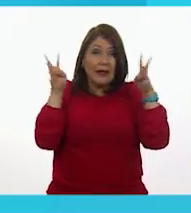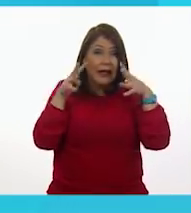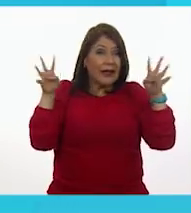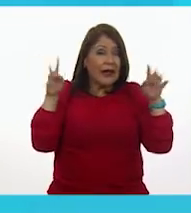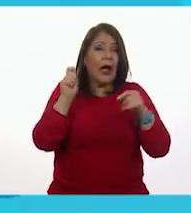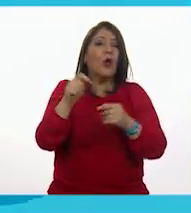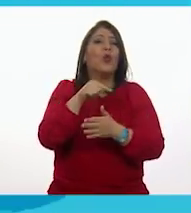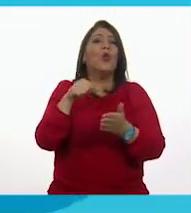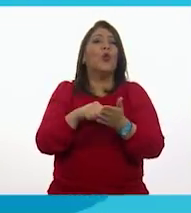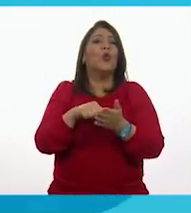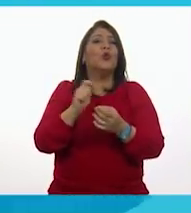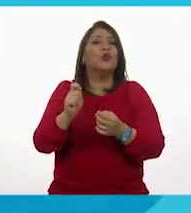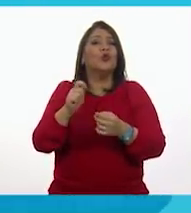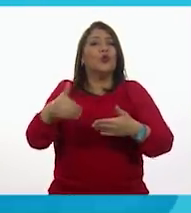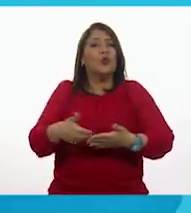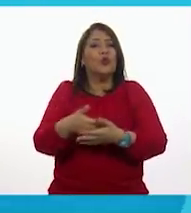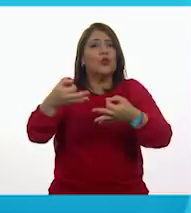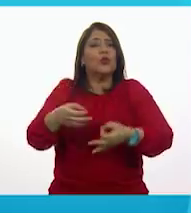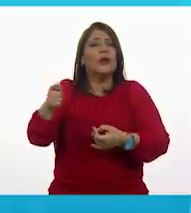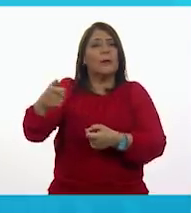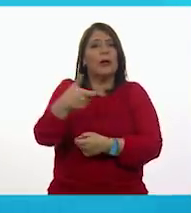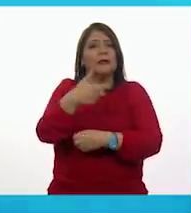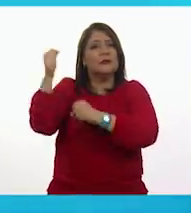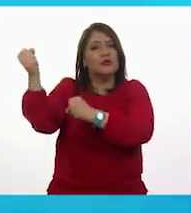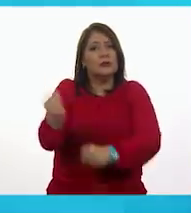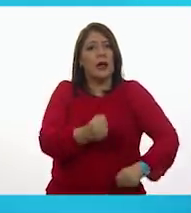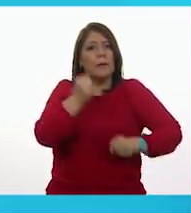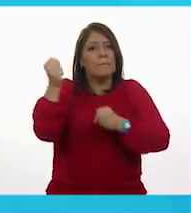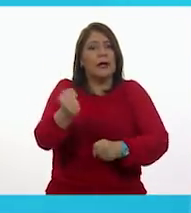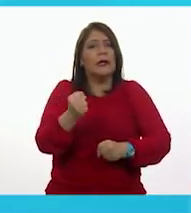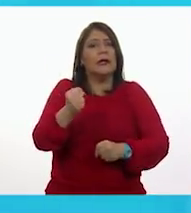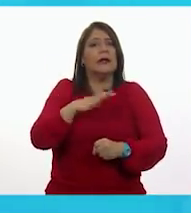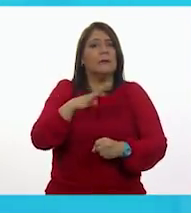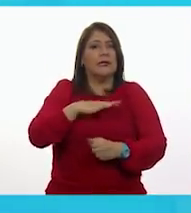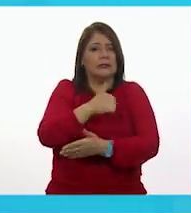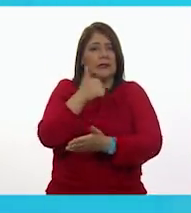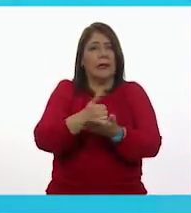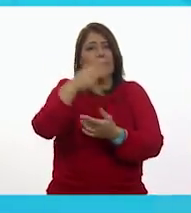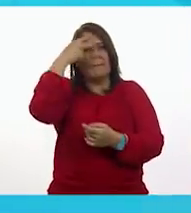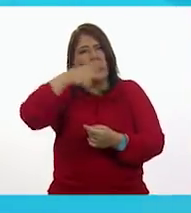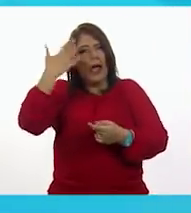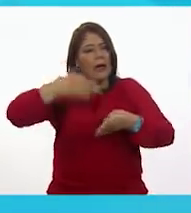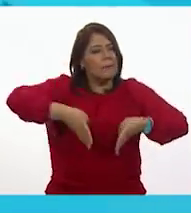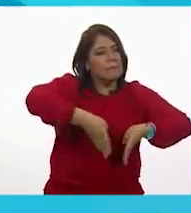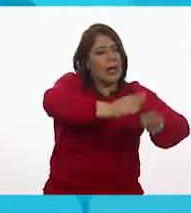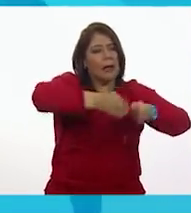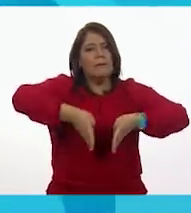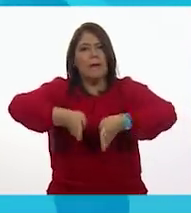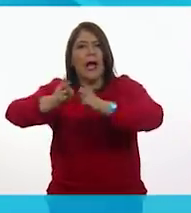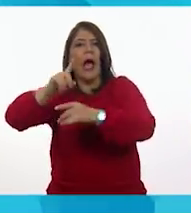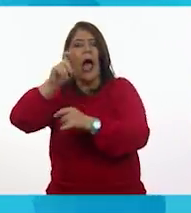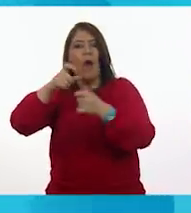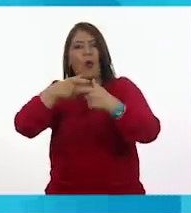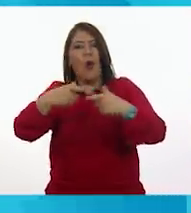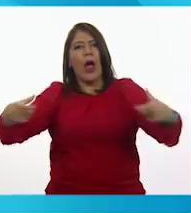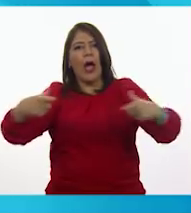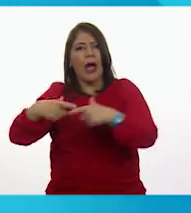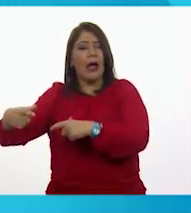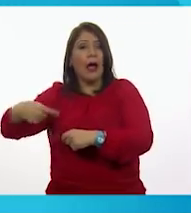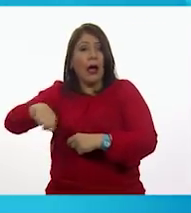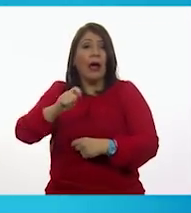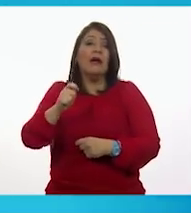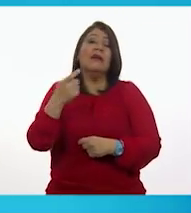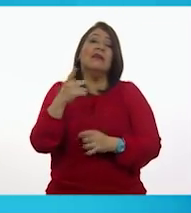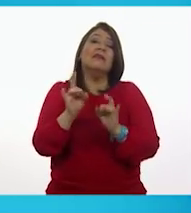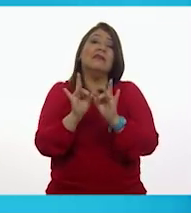son originarios de Xochimilco, en la Ciudad de México, donde vivían en los canales y lagos. Pero